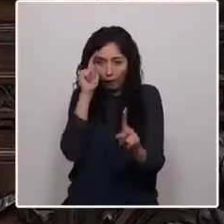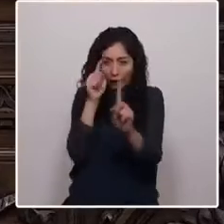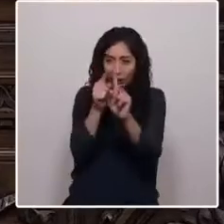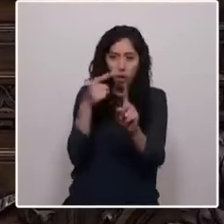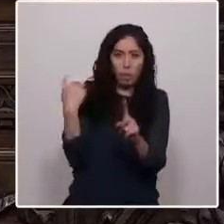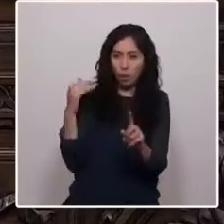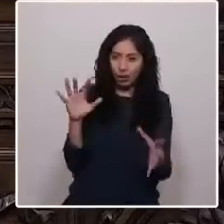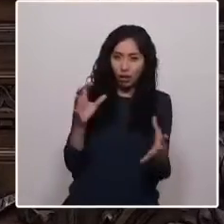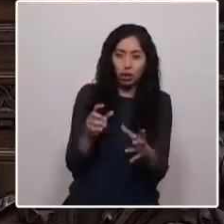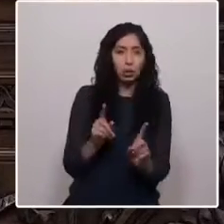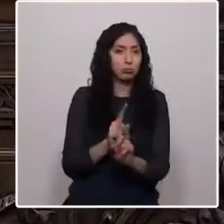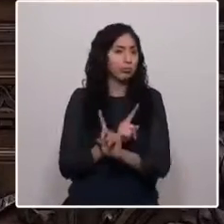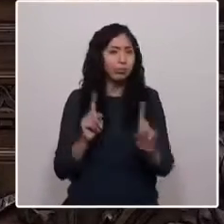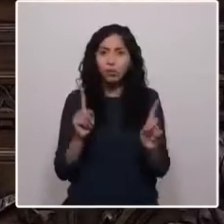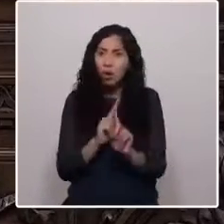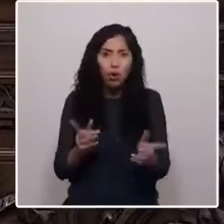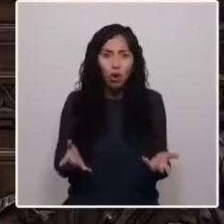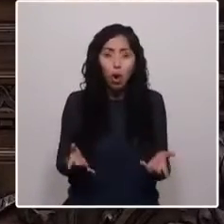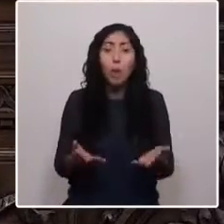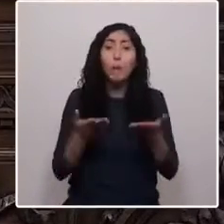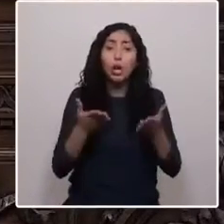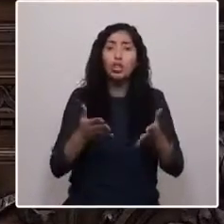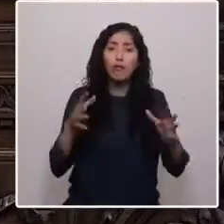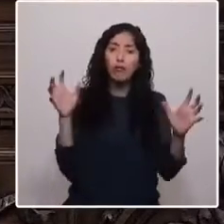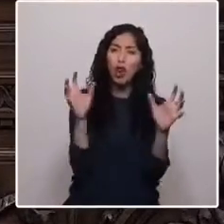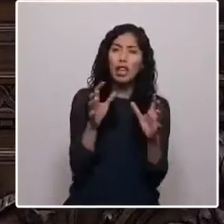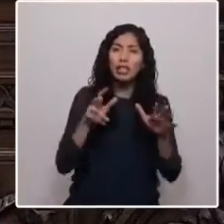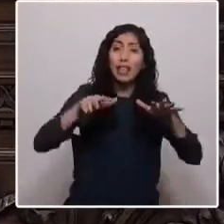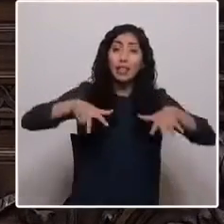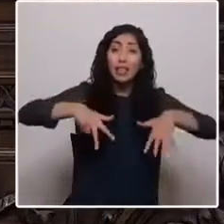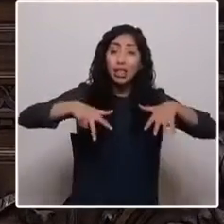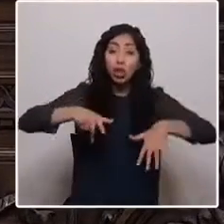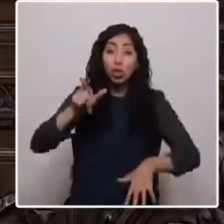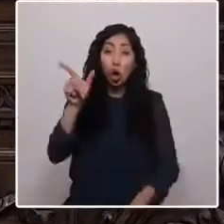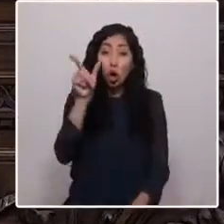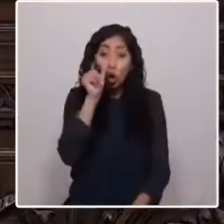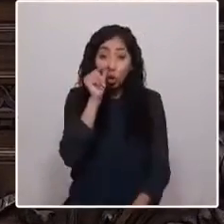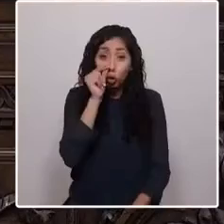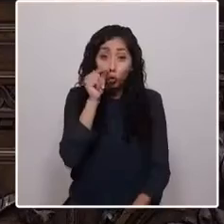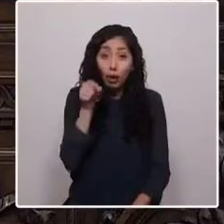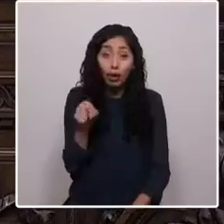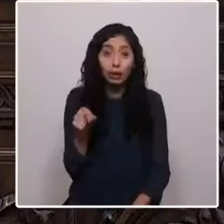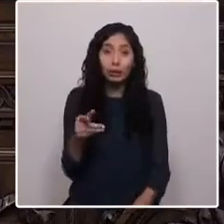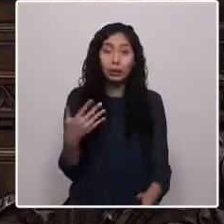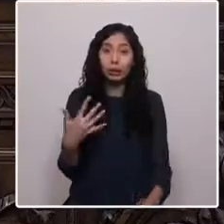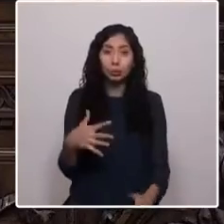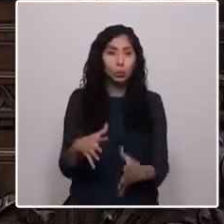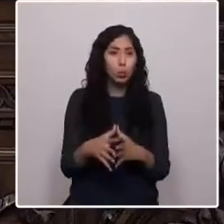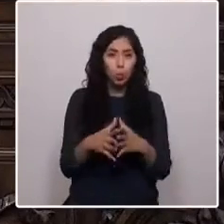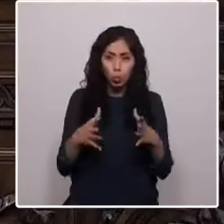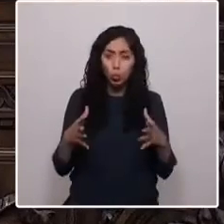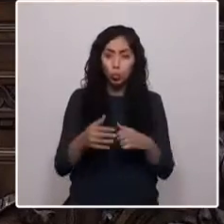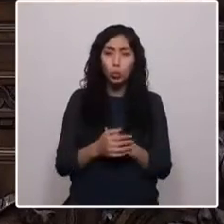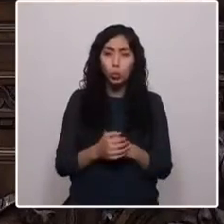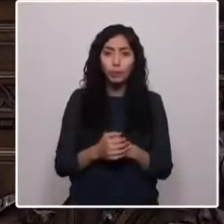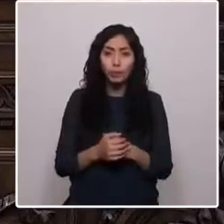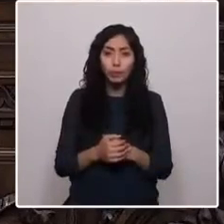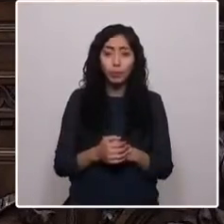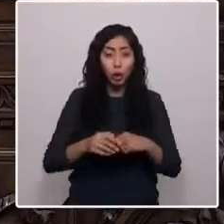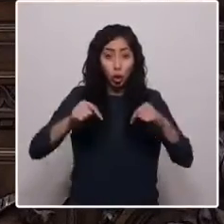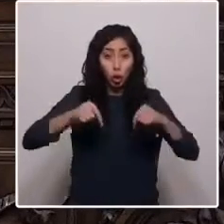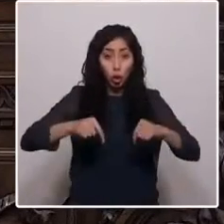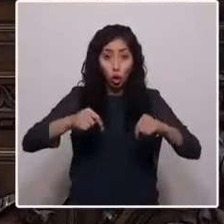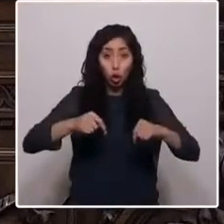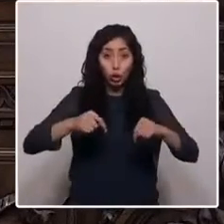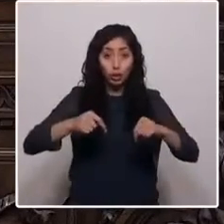Por eso la violencia del 18 de octubre no pudo ser superada. Hoy no solo hay rabia de los